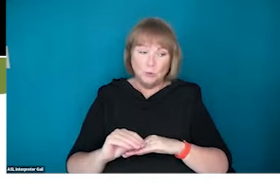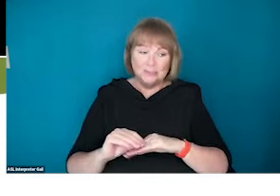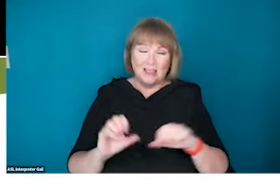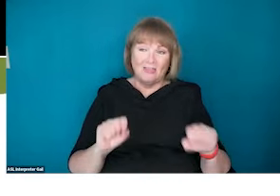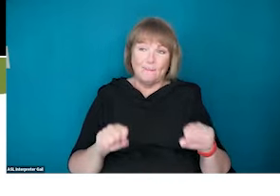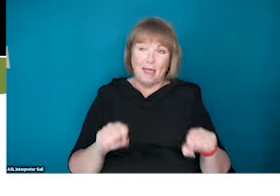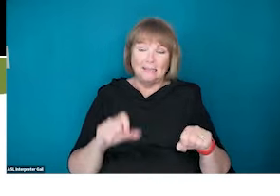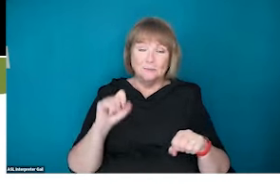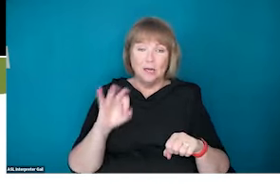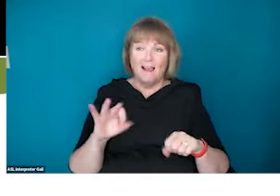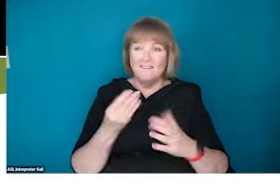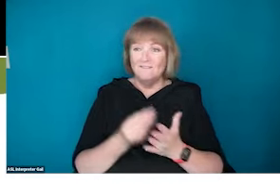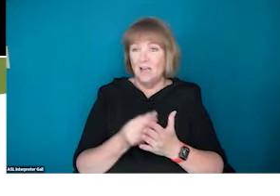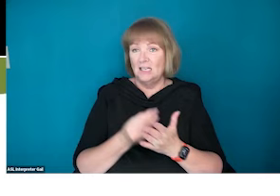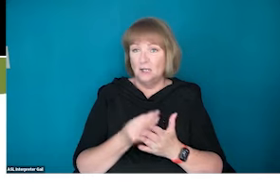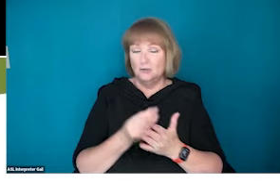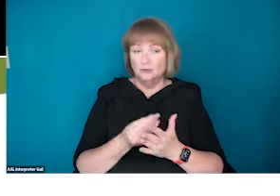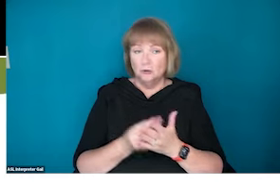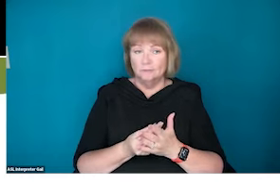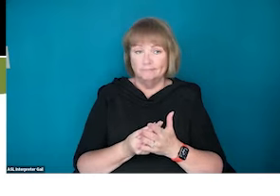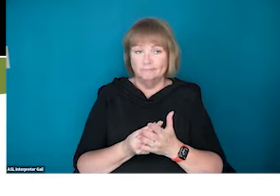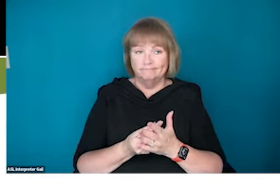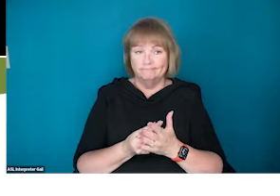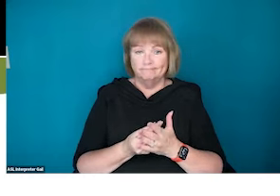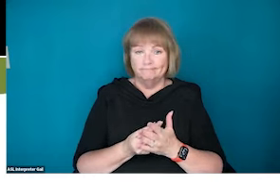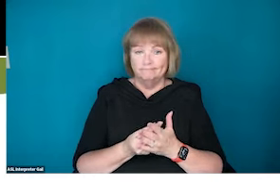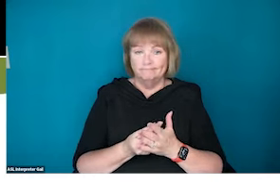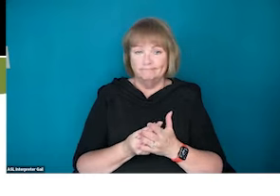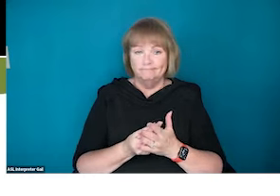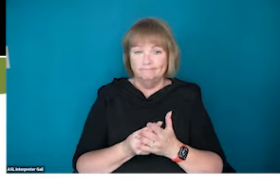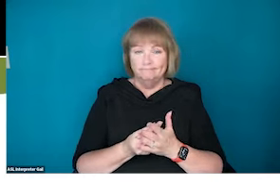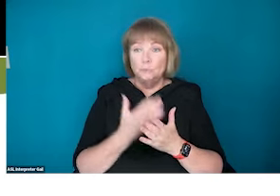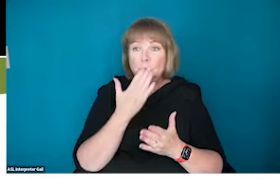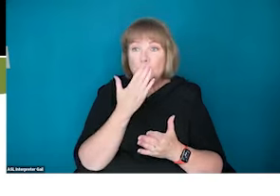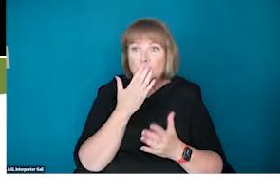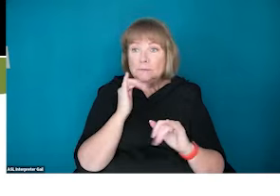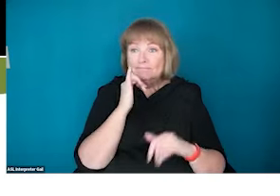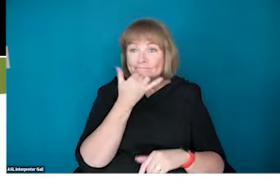transacción, etcétera. ¿Quién quiere? Ginny.